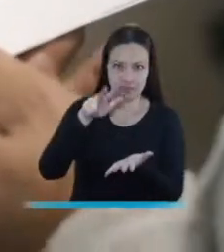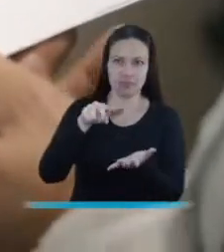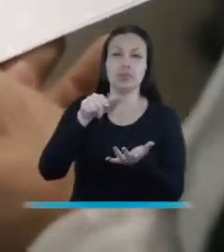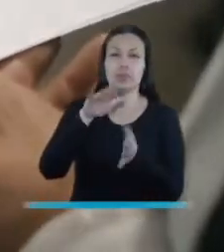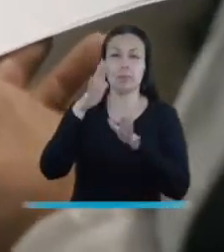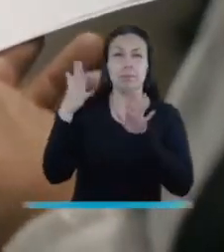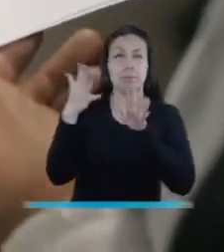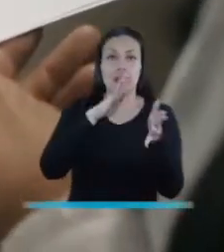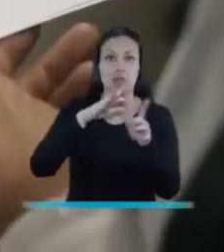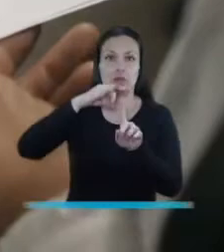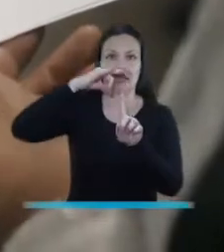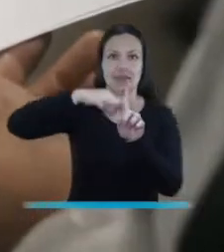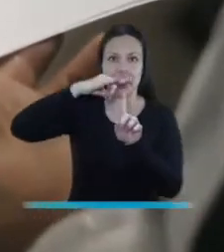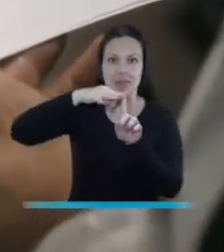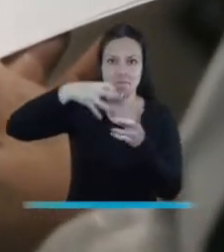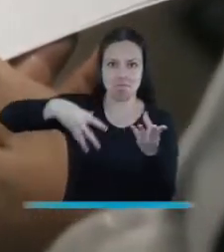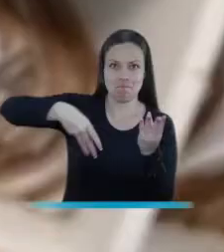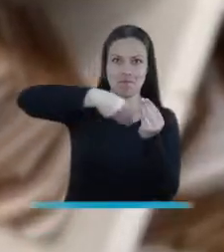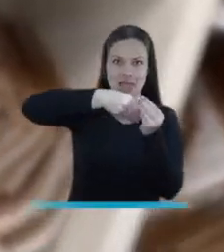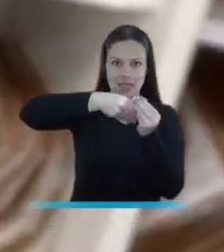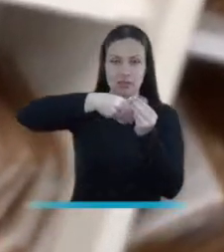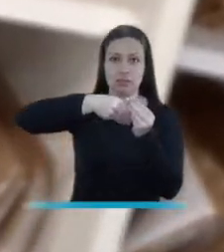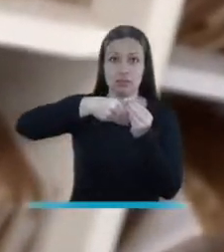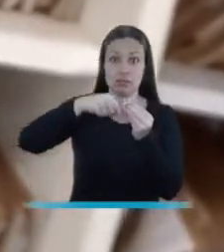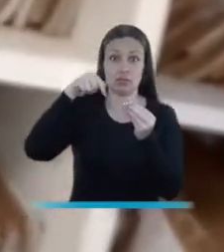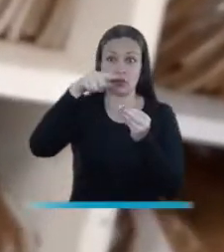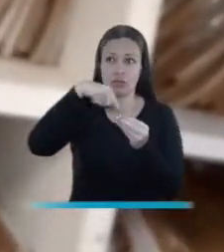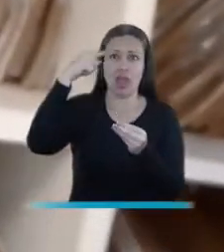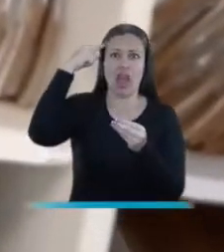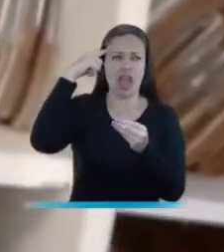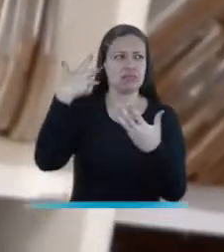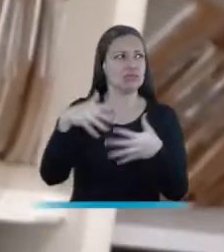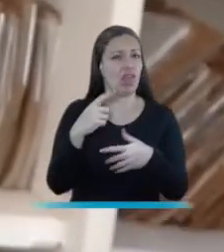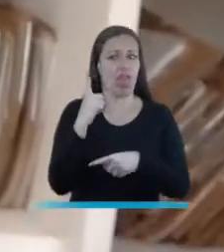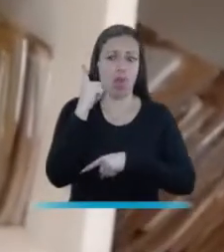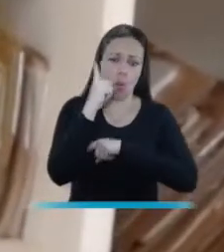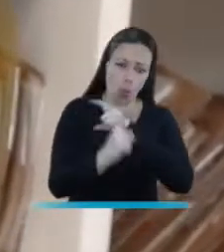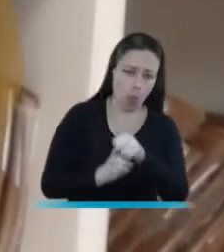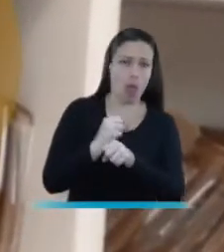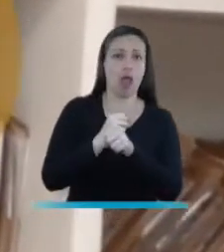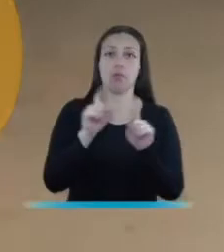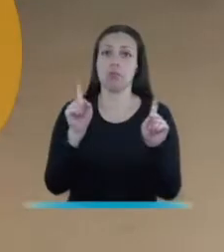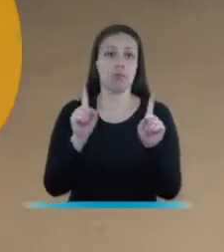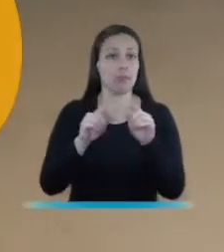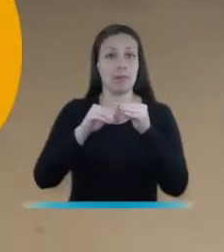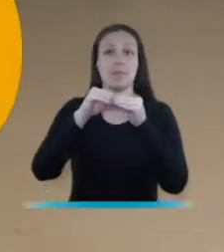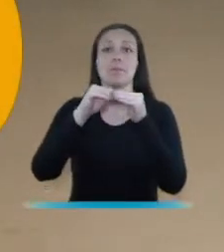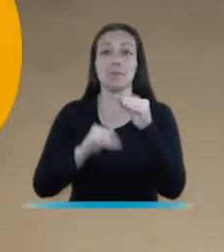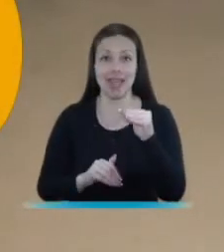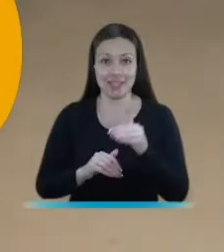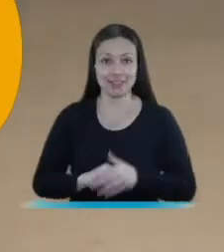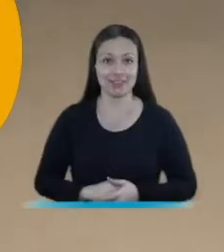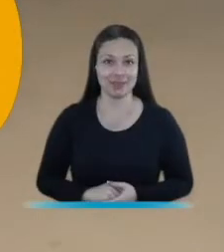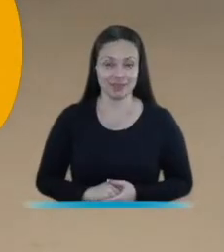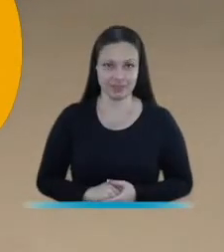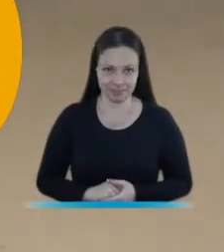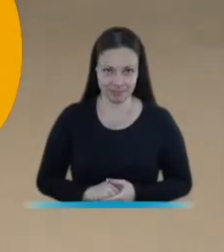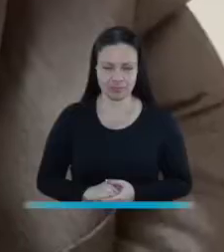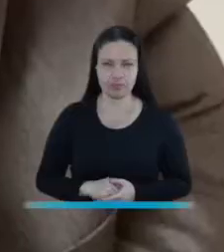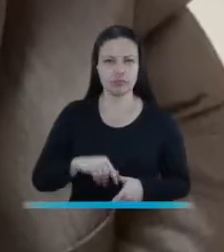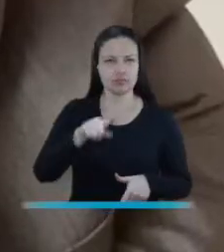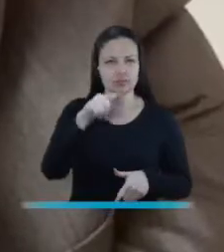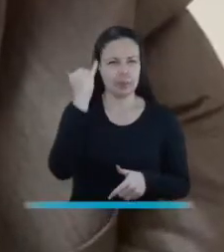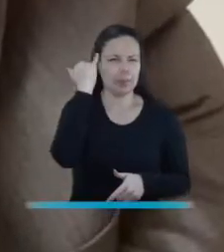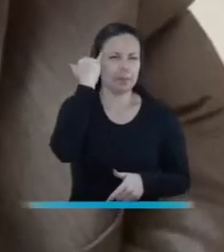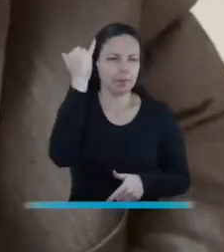donde el promedio también es de unos 3 meses adicionales y en ningún caso se supera el año. Ello comparado